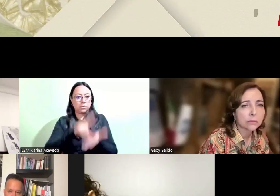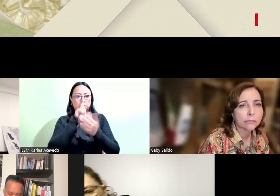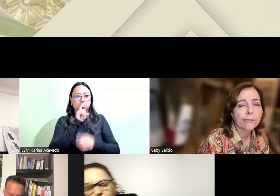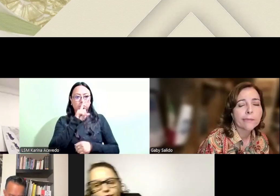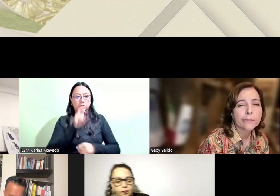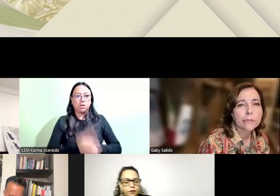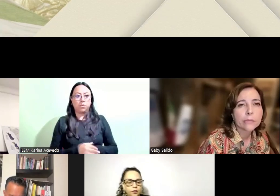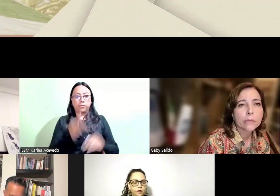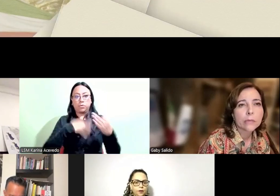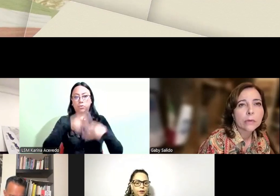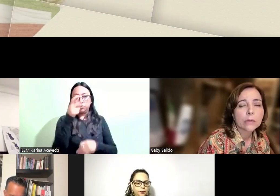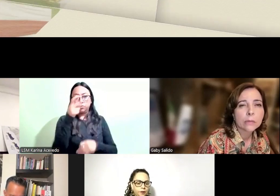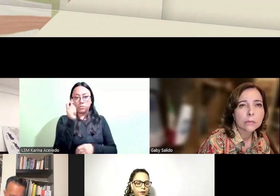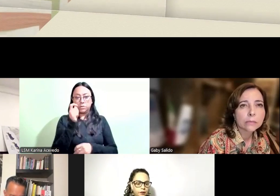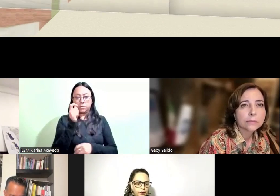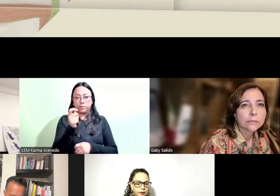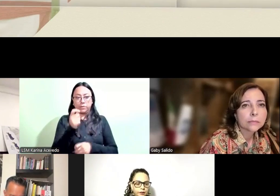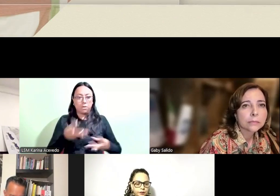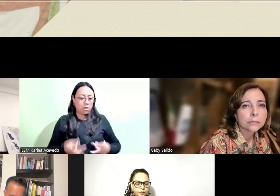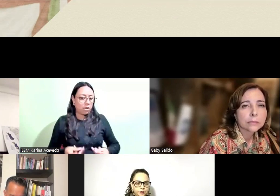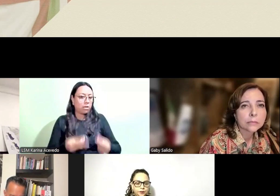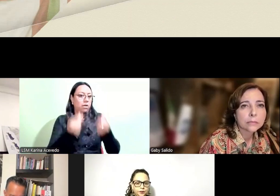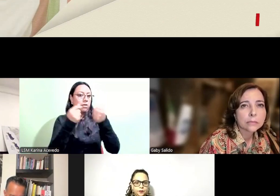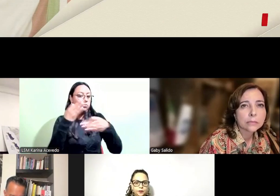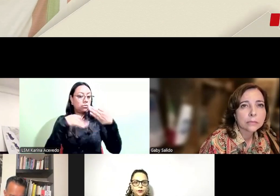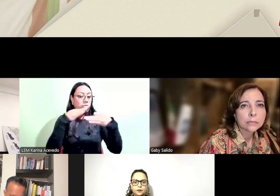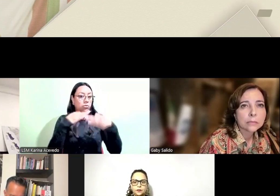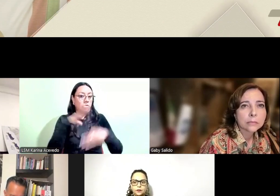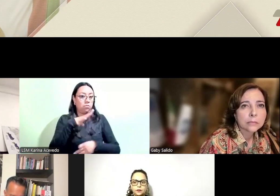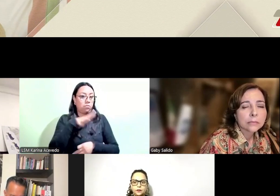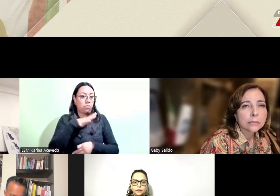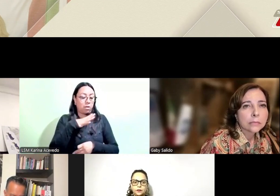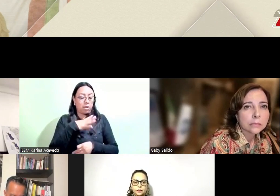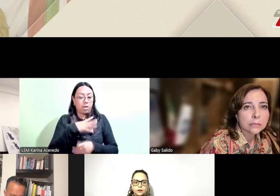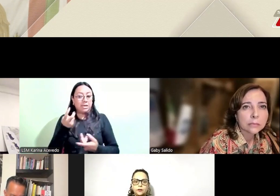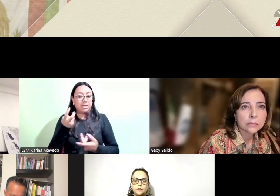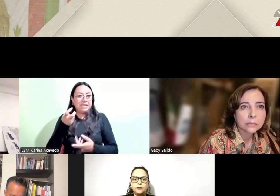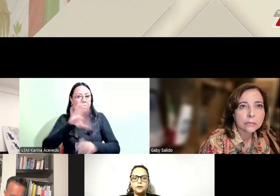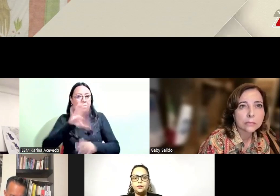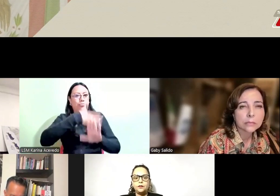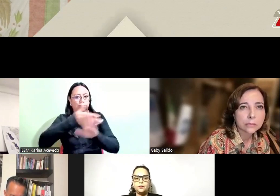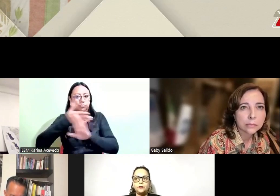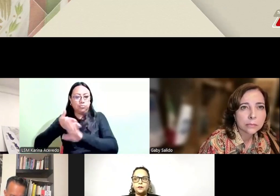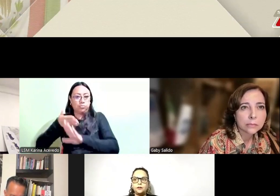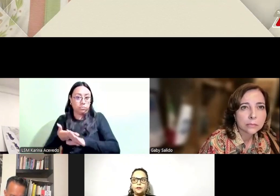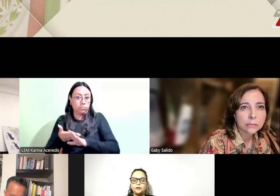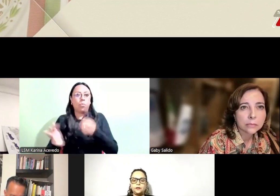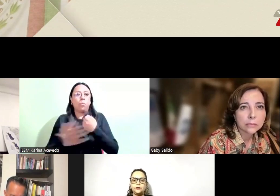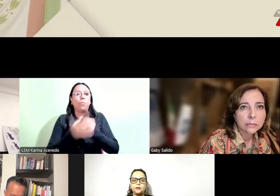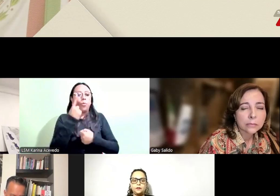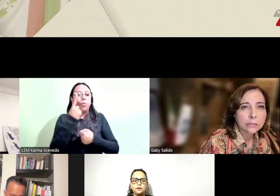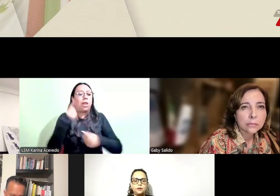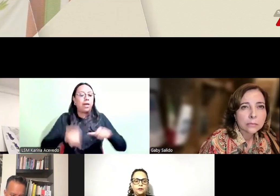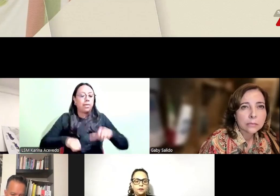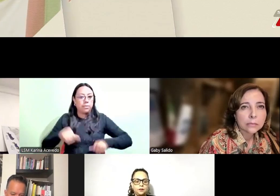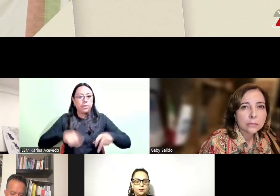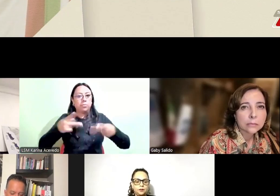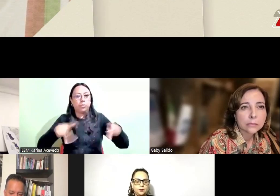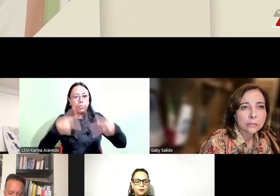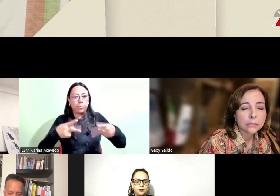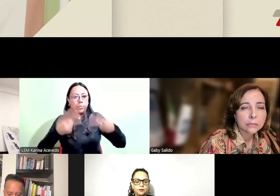el consumo, el gasto y el impacto que genera una actividad comercial de